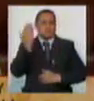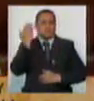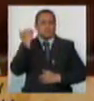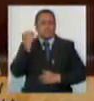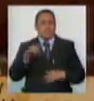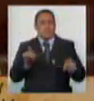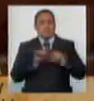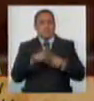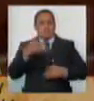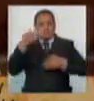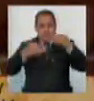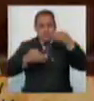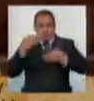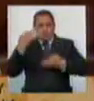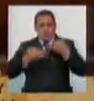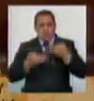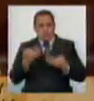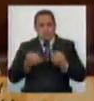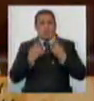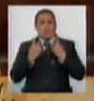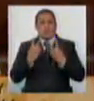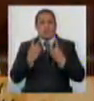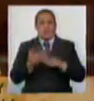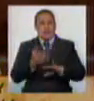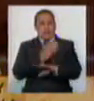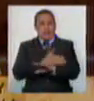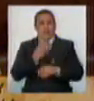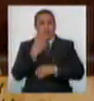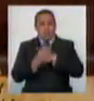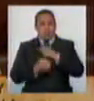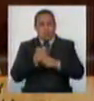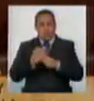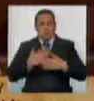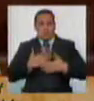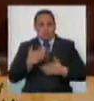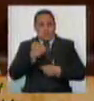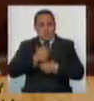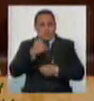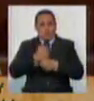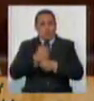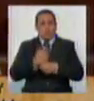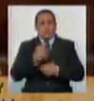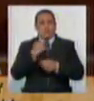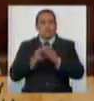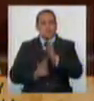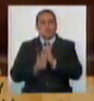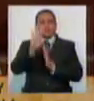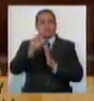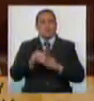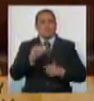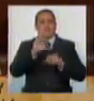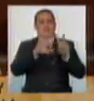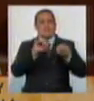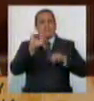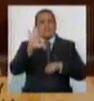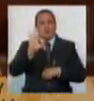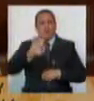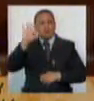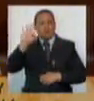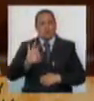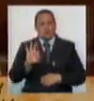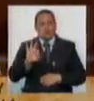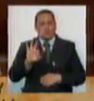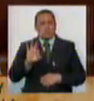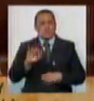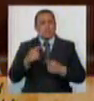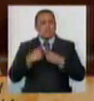El presupuesto público en salud en estos 4 años se ha incrementado en más de 75%